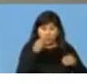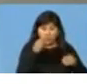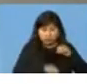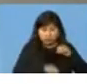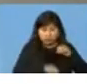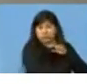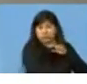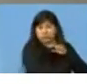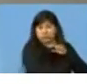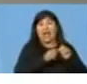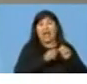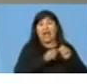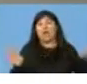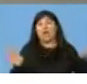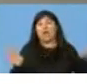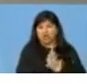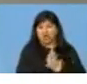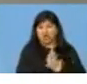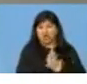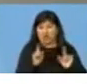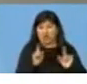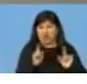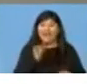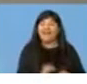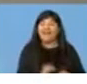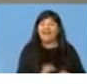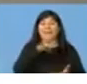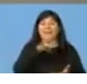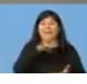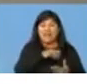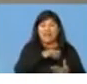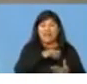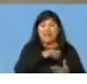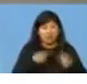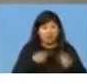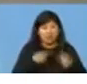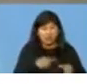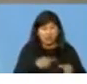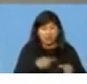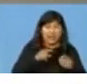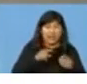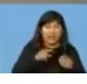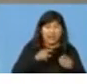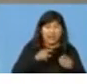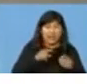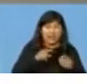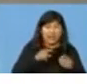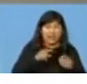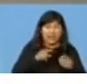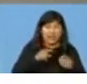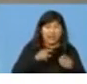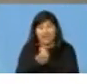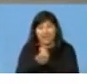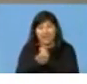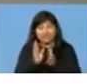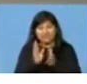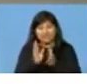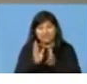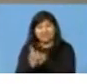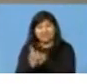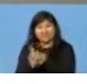de disposición pública, es muy importante, recicla el 85% de su producción de residuos y el 15%